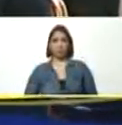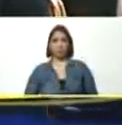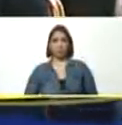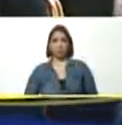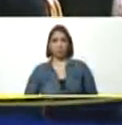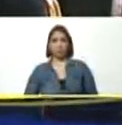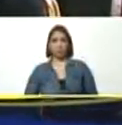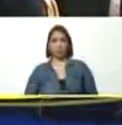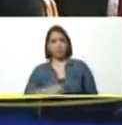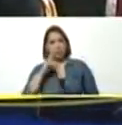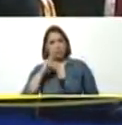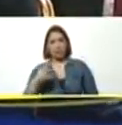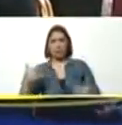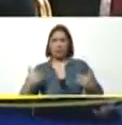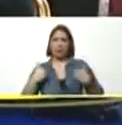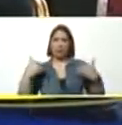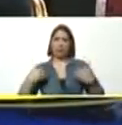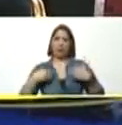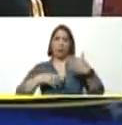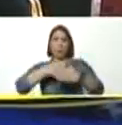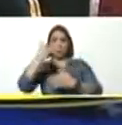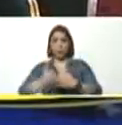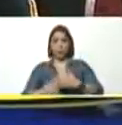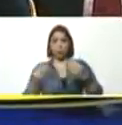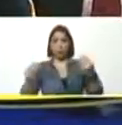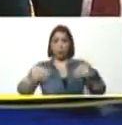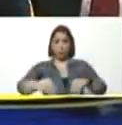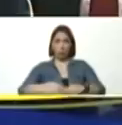se vieron afectados los proyectos de cooperación,